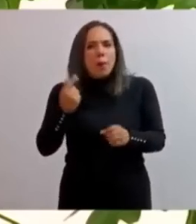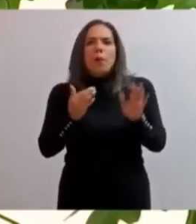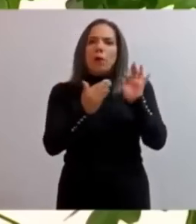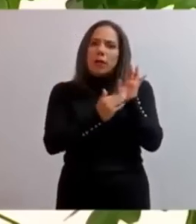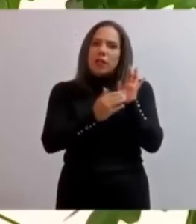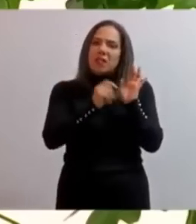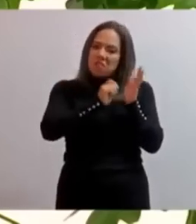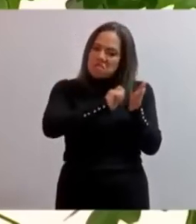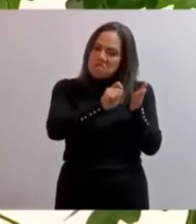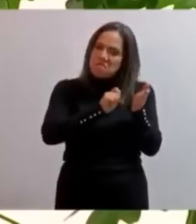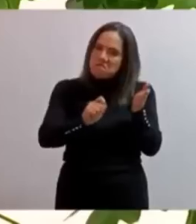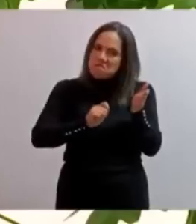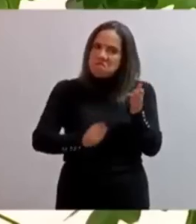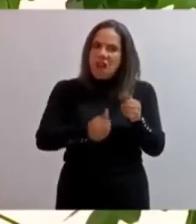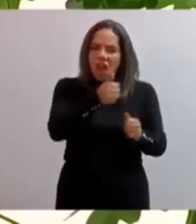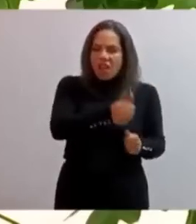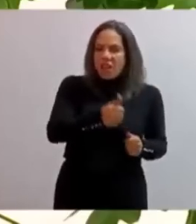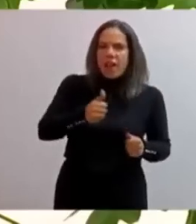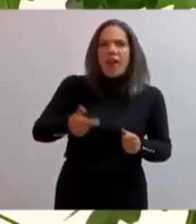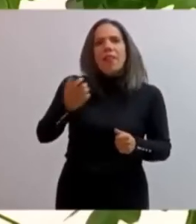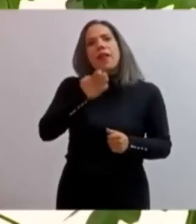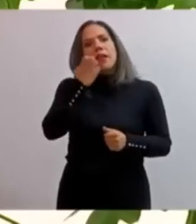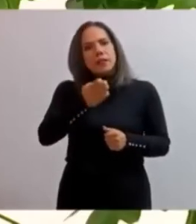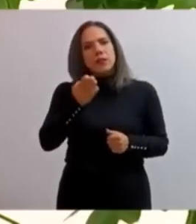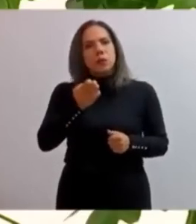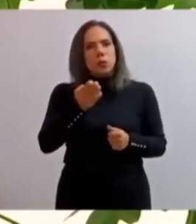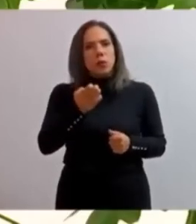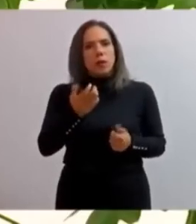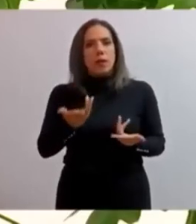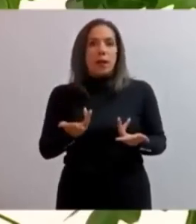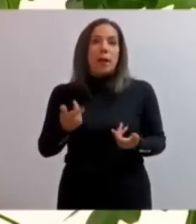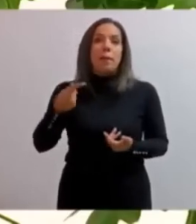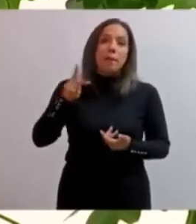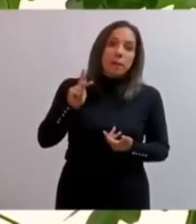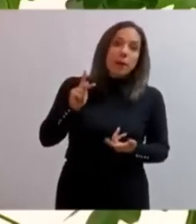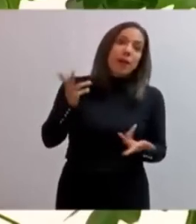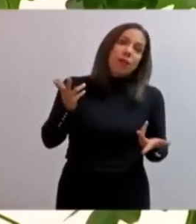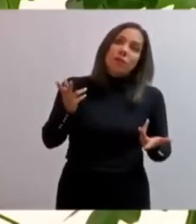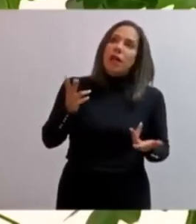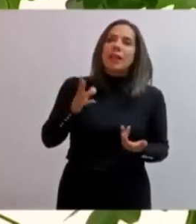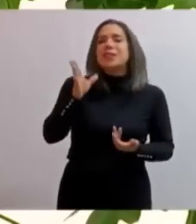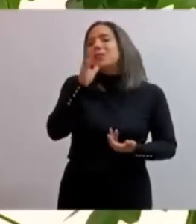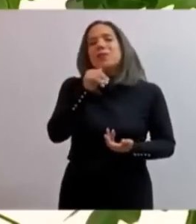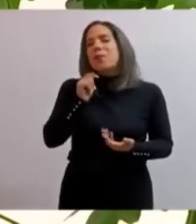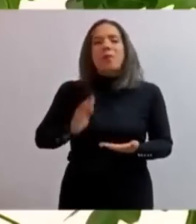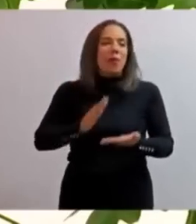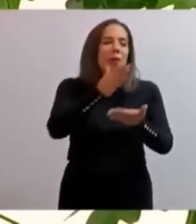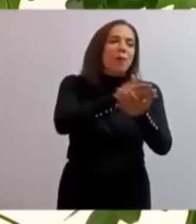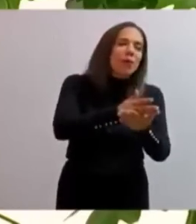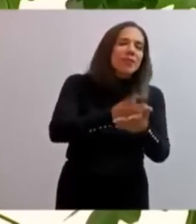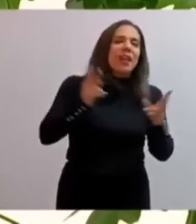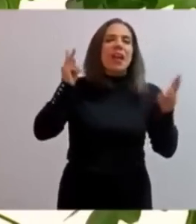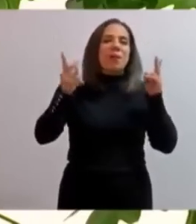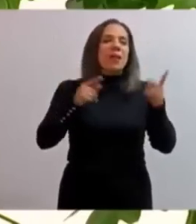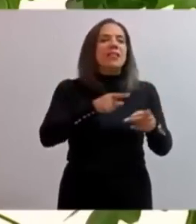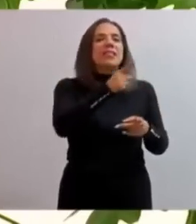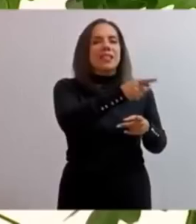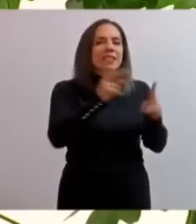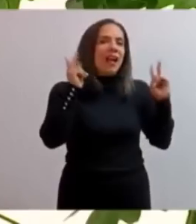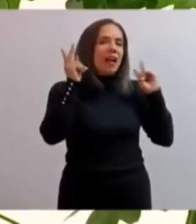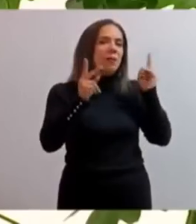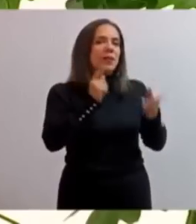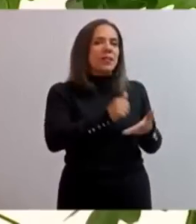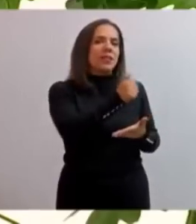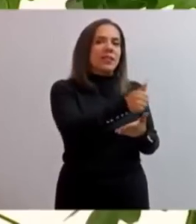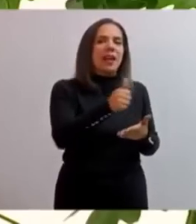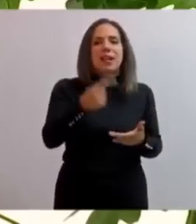documentarlo. Miren, que el sistema es tan grande que no nos alcanza para visitar todos los consejos técnicos escolares, pero sí,